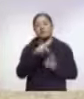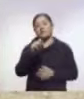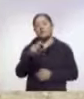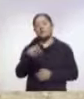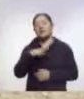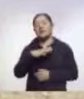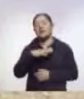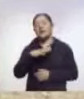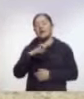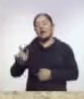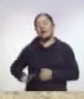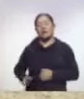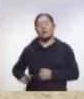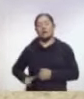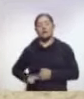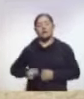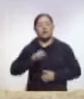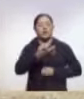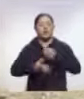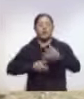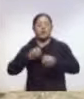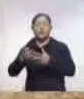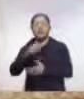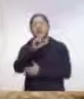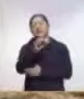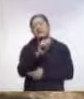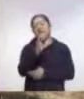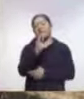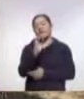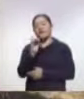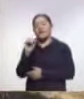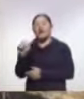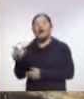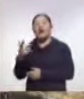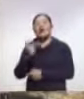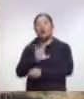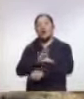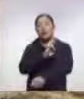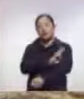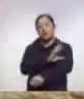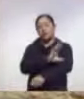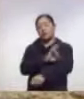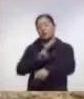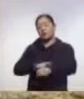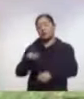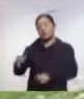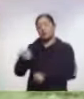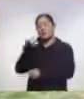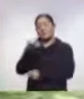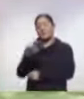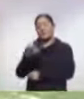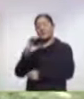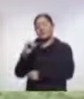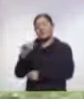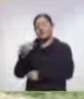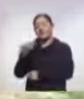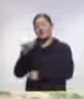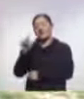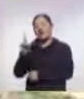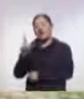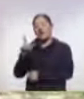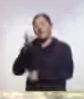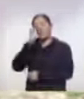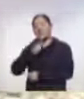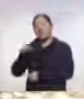Gobierno del Estado a través de la Secretaría de Fomento Agropecuario. El Coordinador de Desarrollo Rural en esta comuna, Marcial Hernández, destacó que el